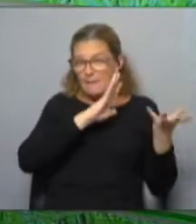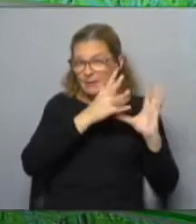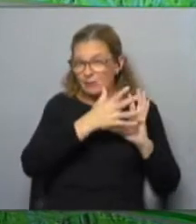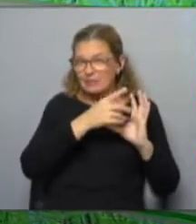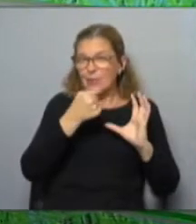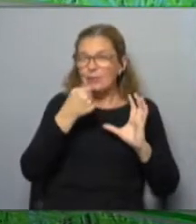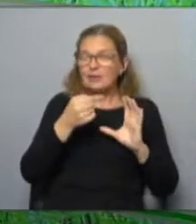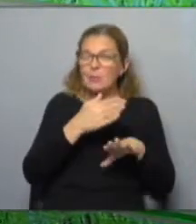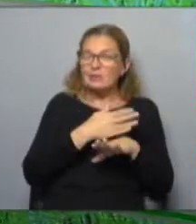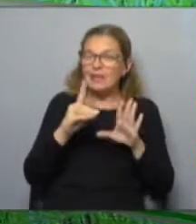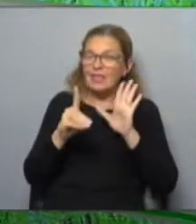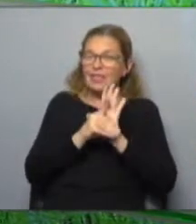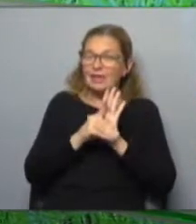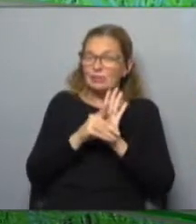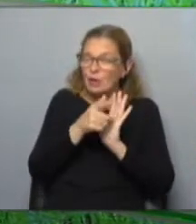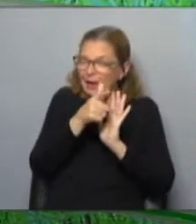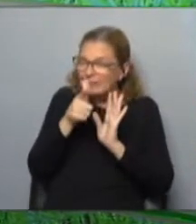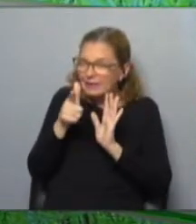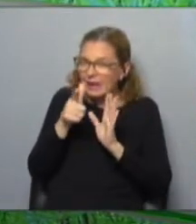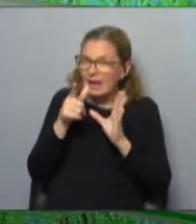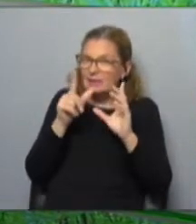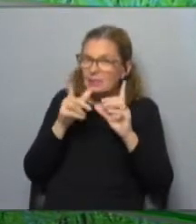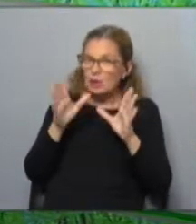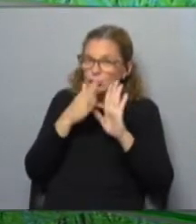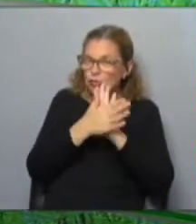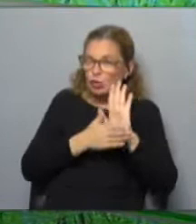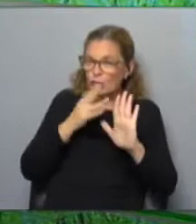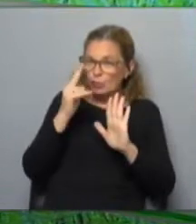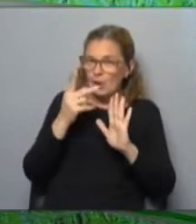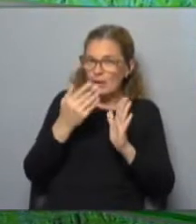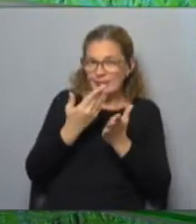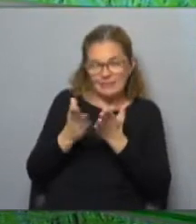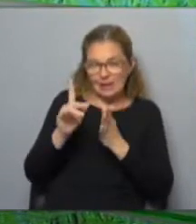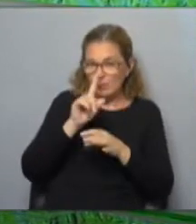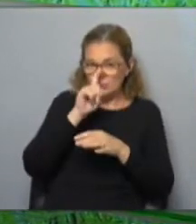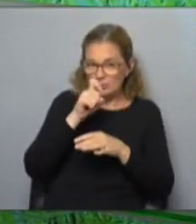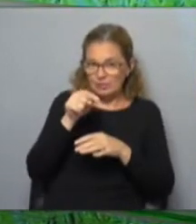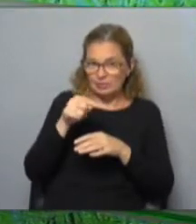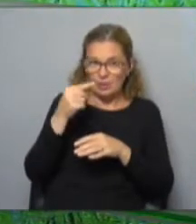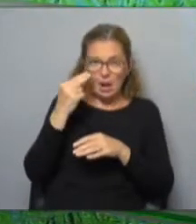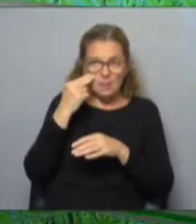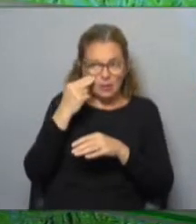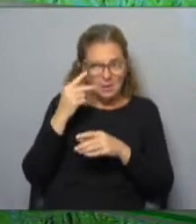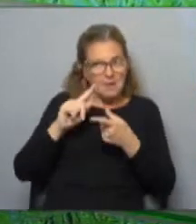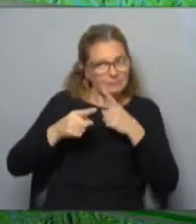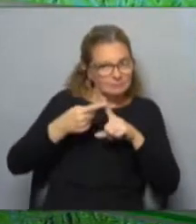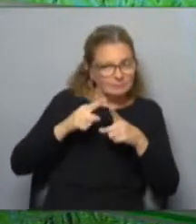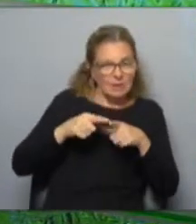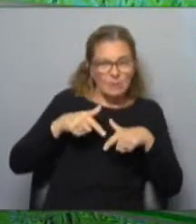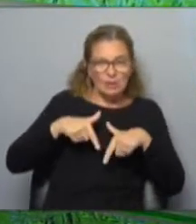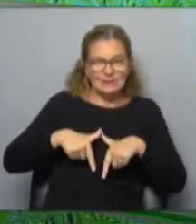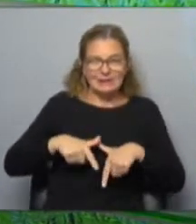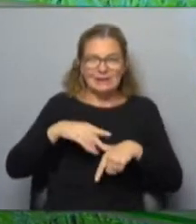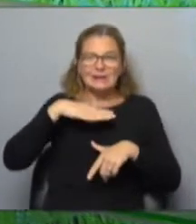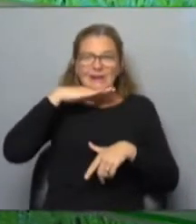Como decíamos, este decreto habilita la cacería en todo el país, excepto en Montevideo. Esto trajo algunas polémicas también porque el intendente